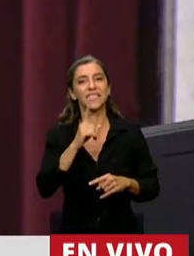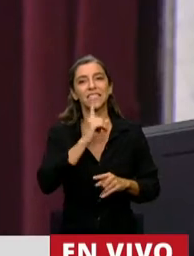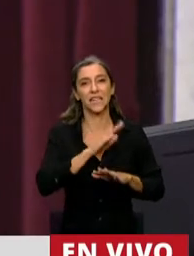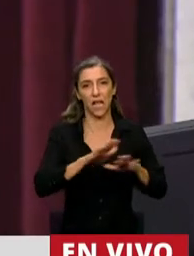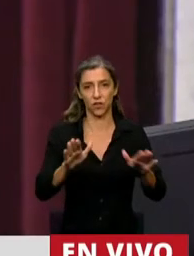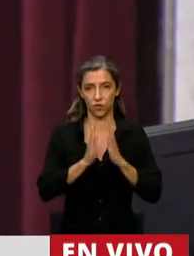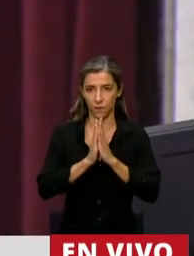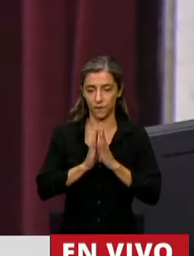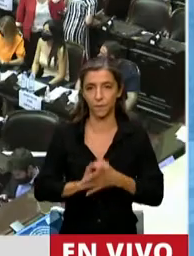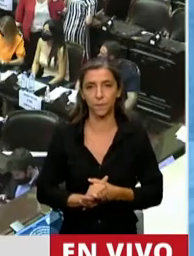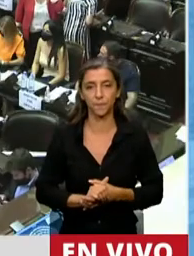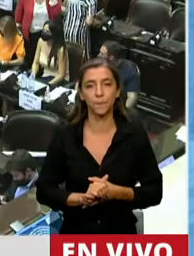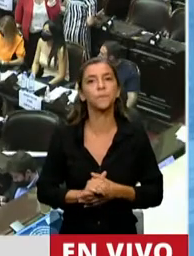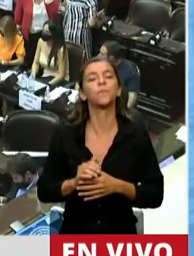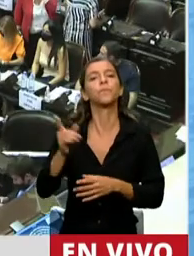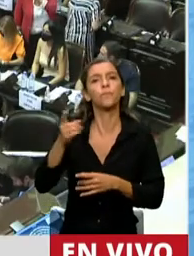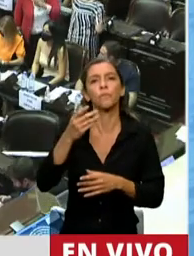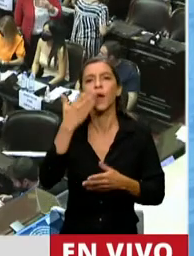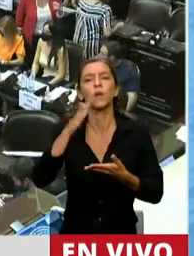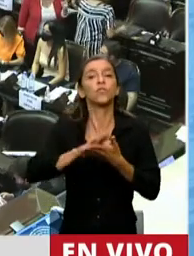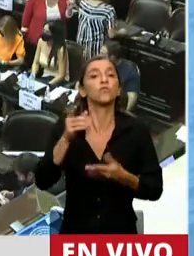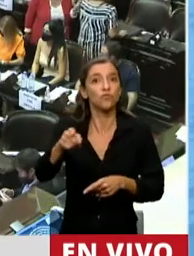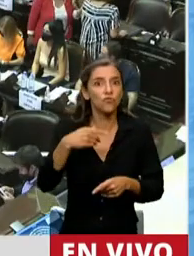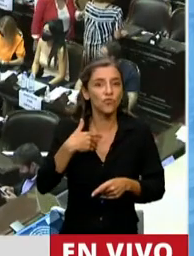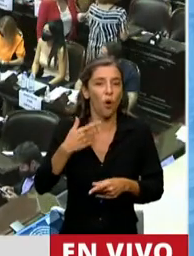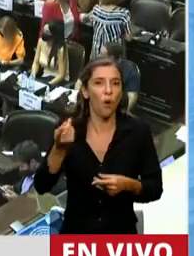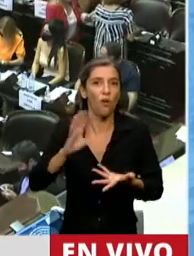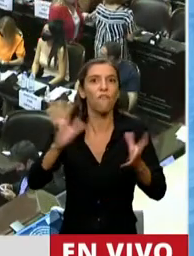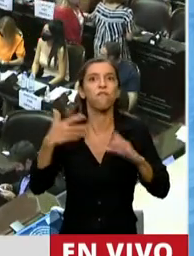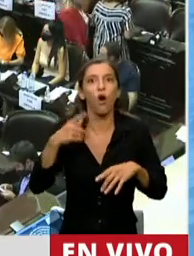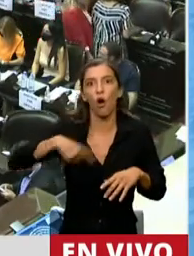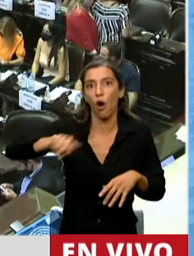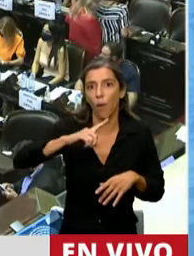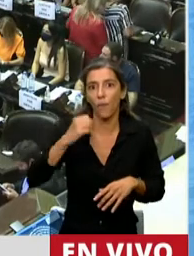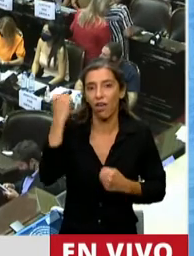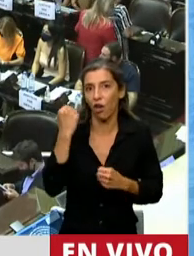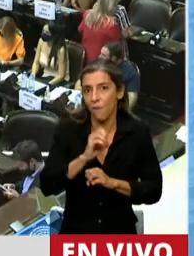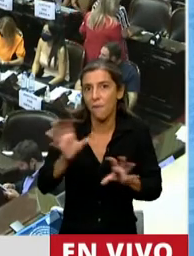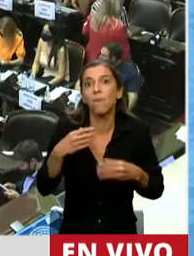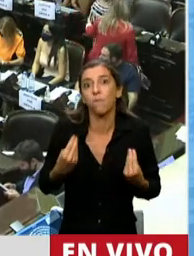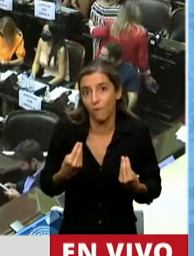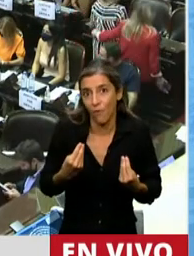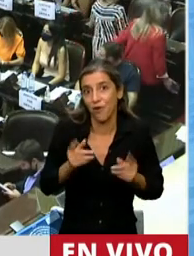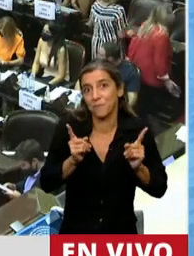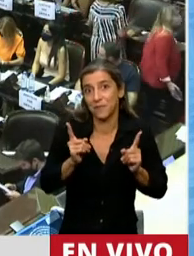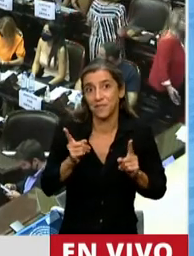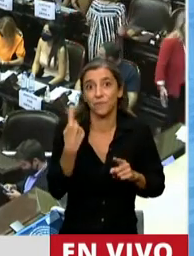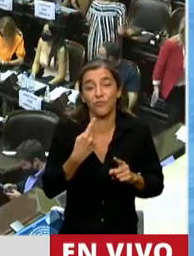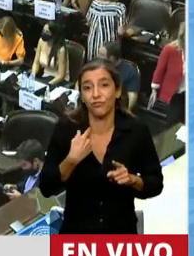El delito económico precedente de toda deuda, que es el déficit fiscal. Y no hablamos del déficit fiscal en esta casa, que es la casa del